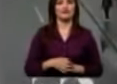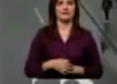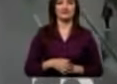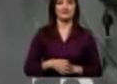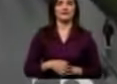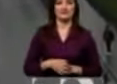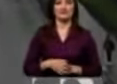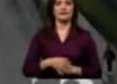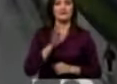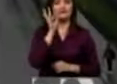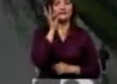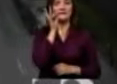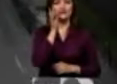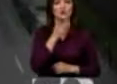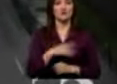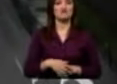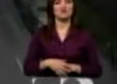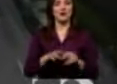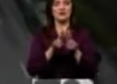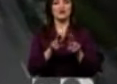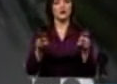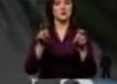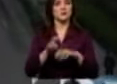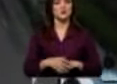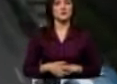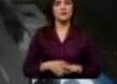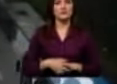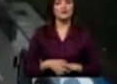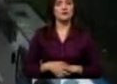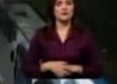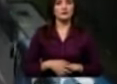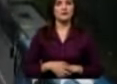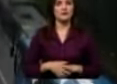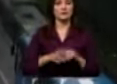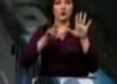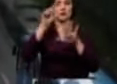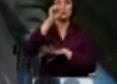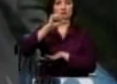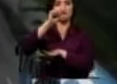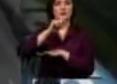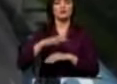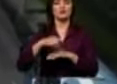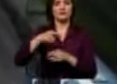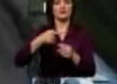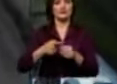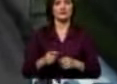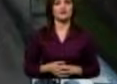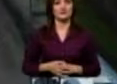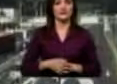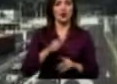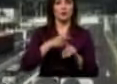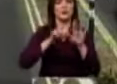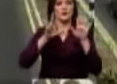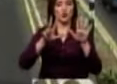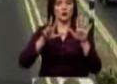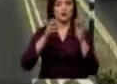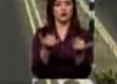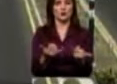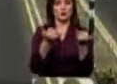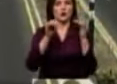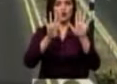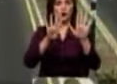¿no? No, es que es delicioso, además que es un antibiótico natural. Bueno, tenemos, ¿cuánto? ¿8 grados centígrados en la capital? Ah, no, una mínima de 8, pero en este